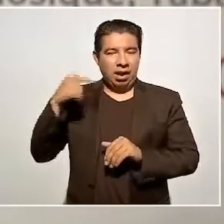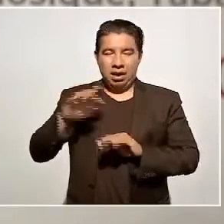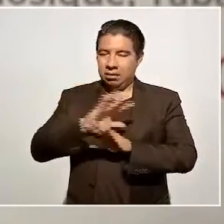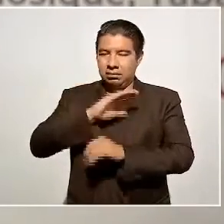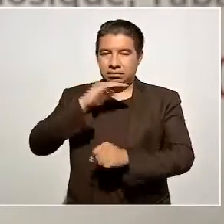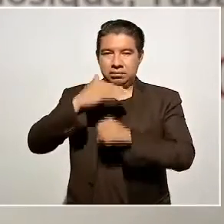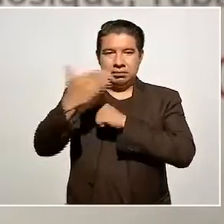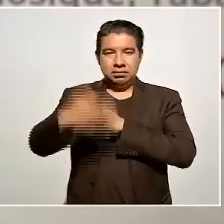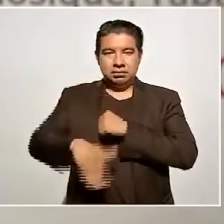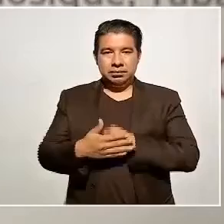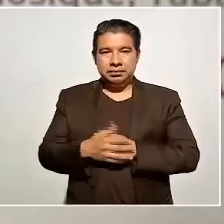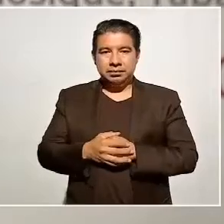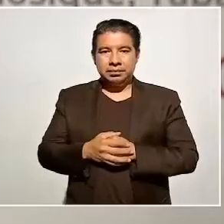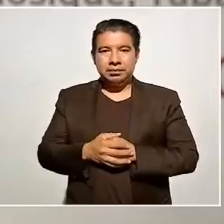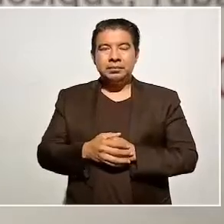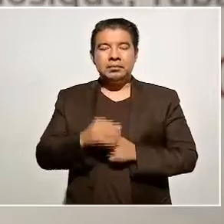trabajando